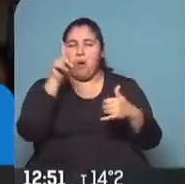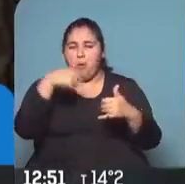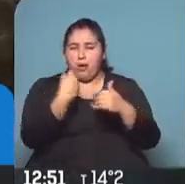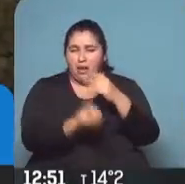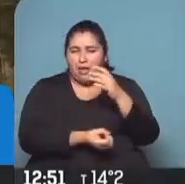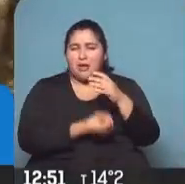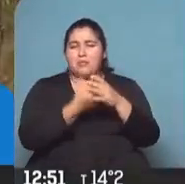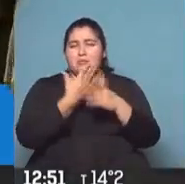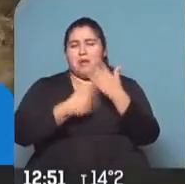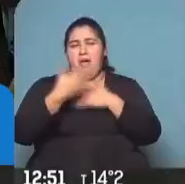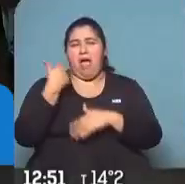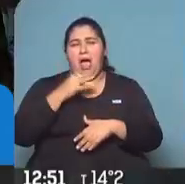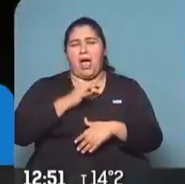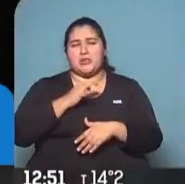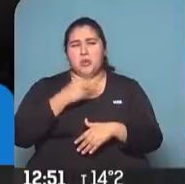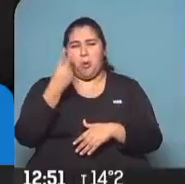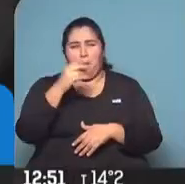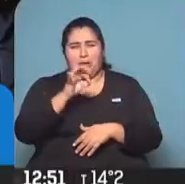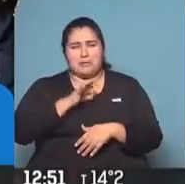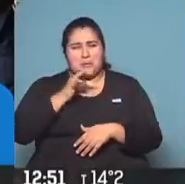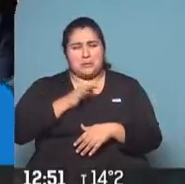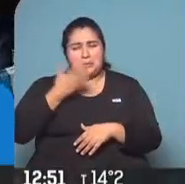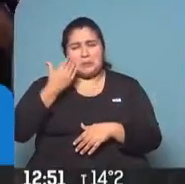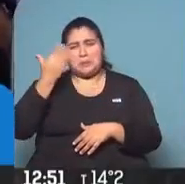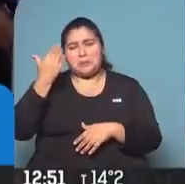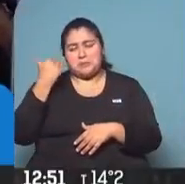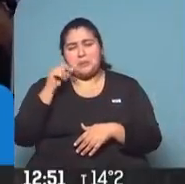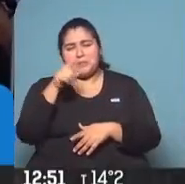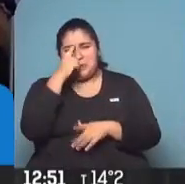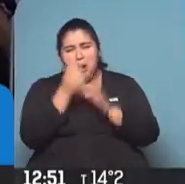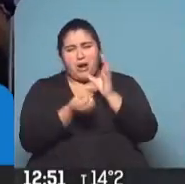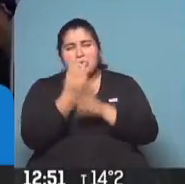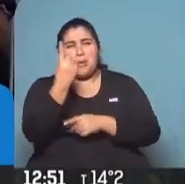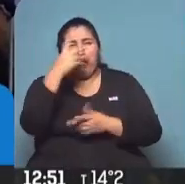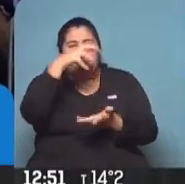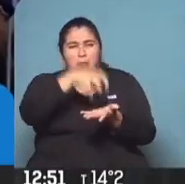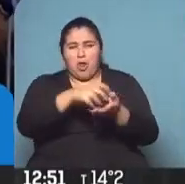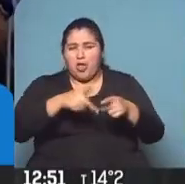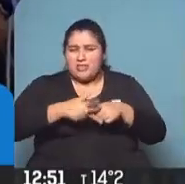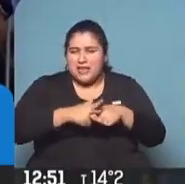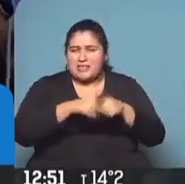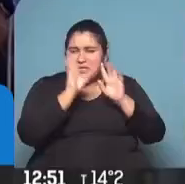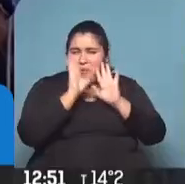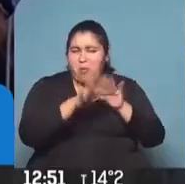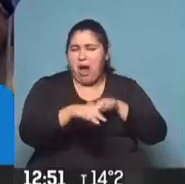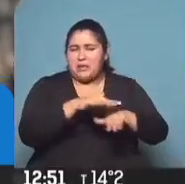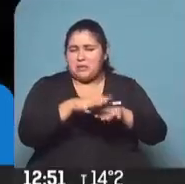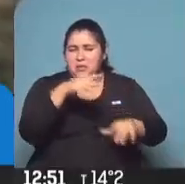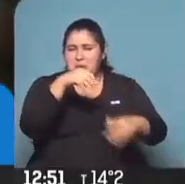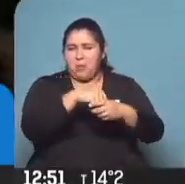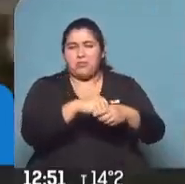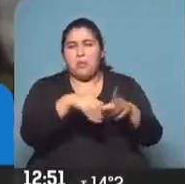se remontan a los años 20 del siglo pasado o la creación de un canción de oficio relacionado con las actividades del puerto